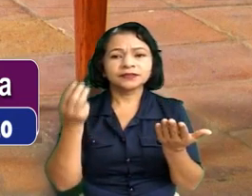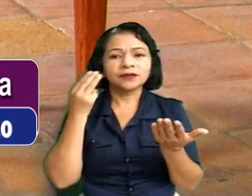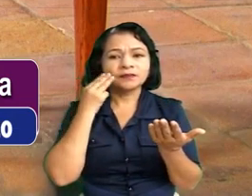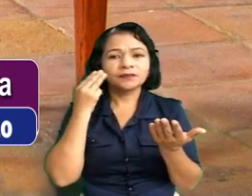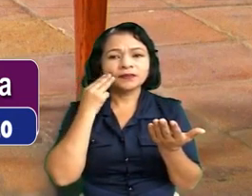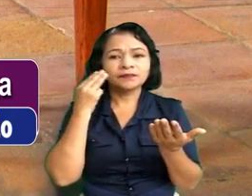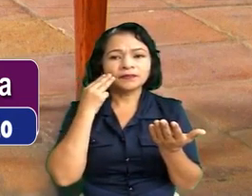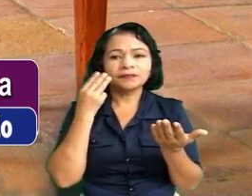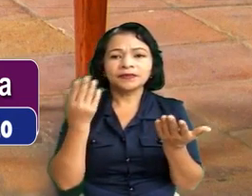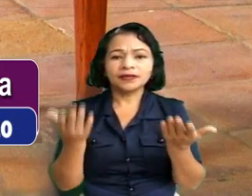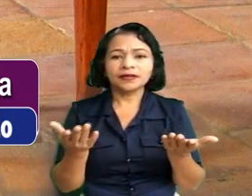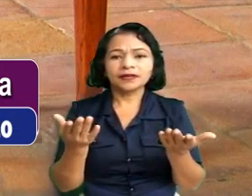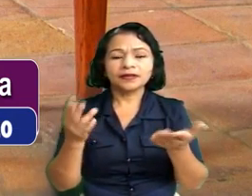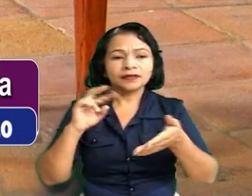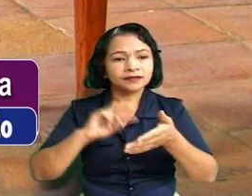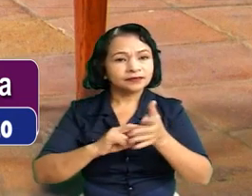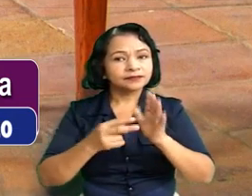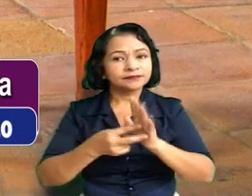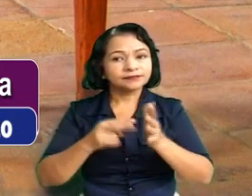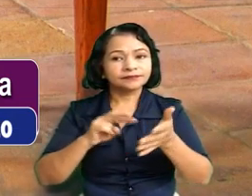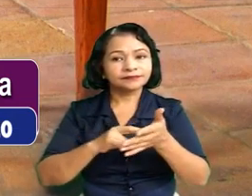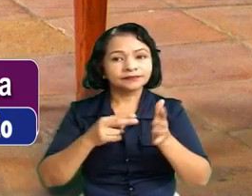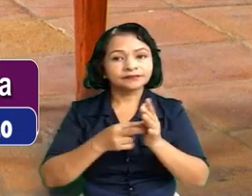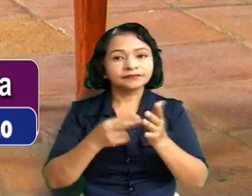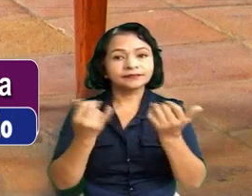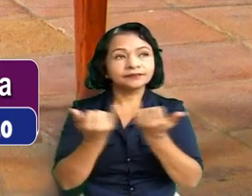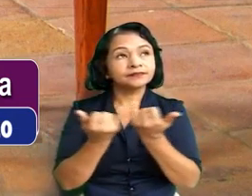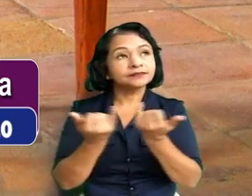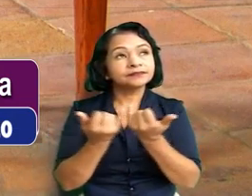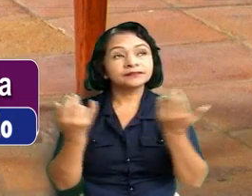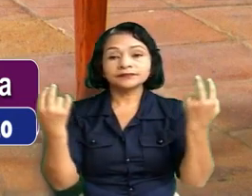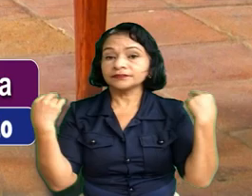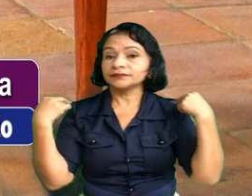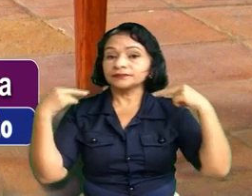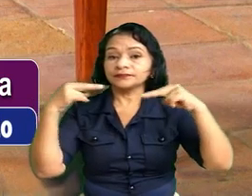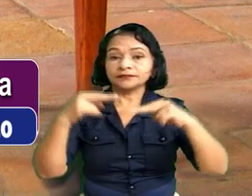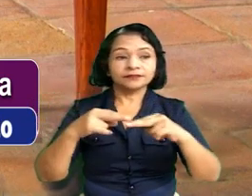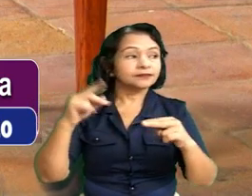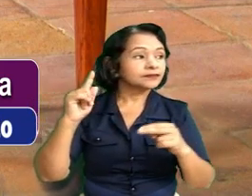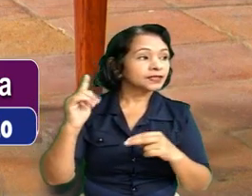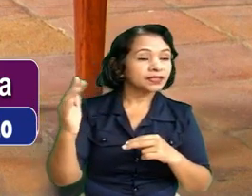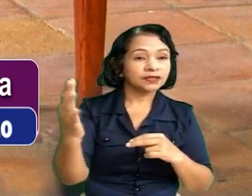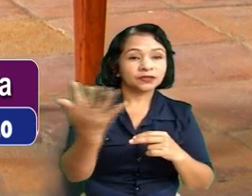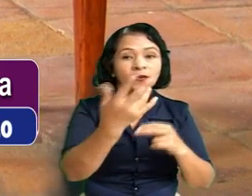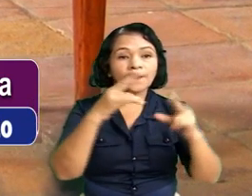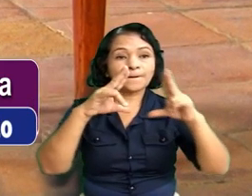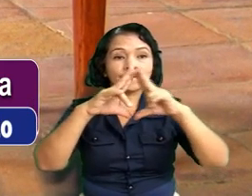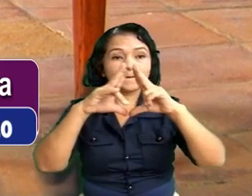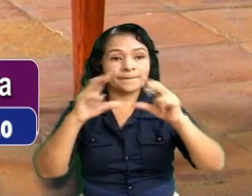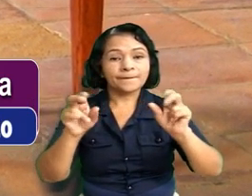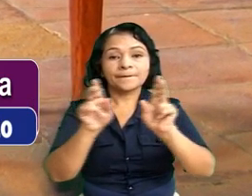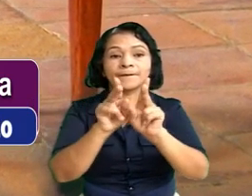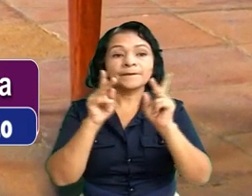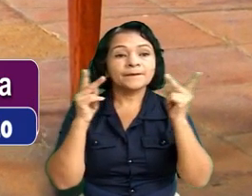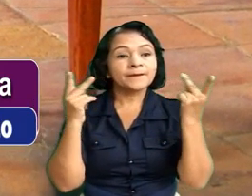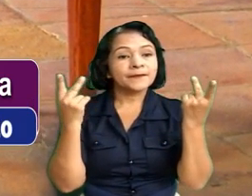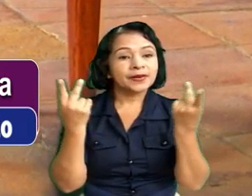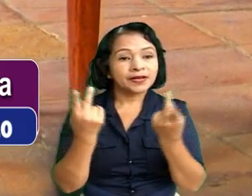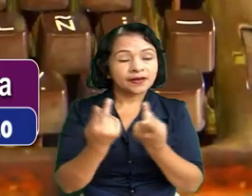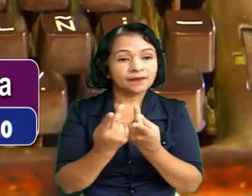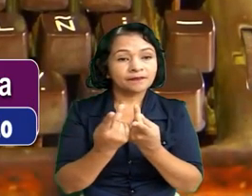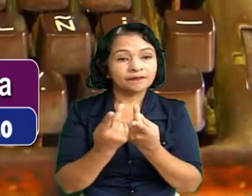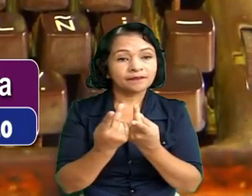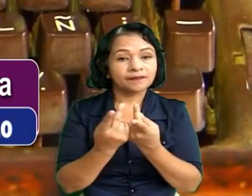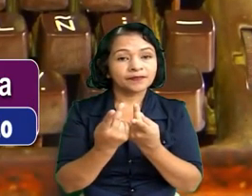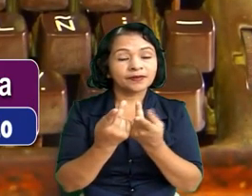una maestra, y el significado que tiene una maestra para nosotros los nicaragüenses, para nuestro pueblo. La